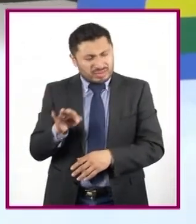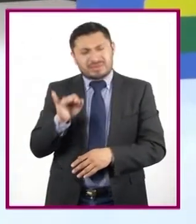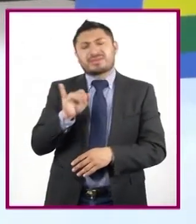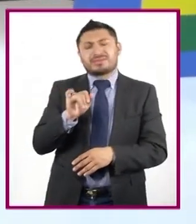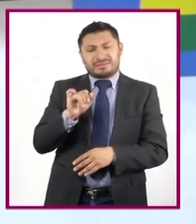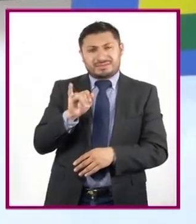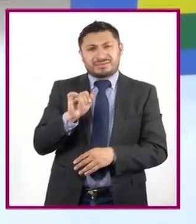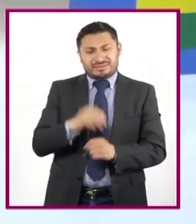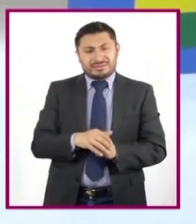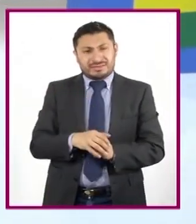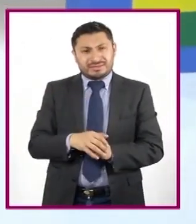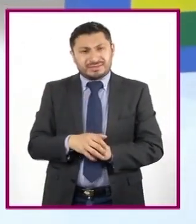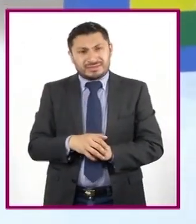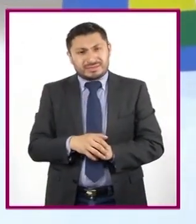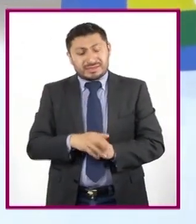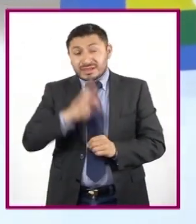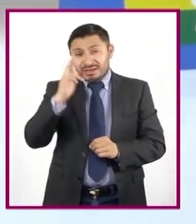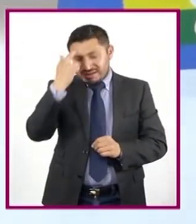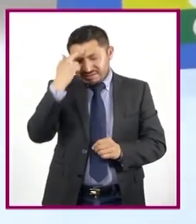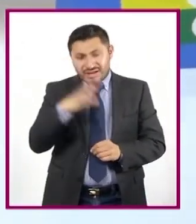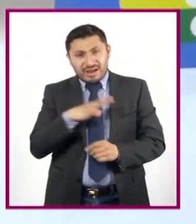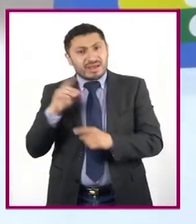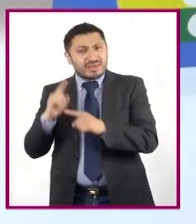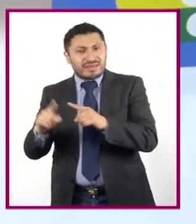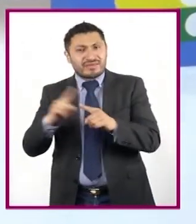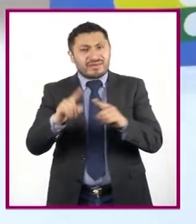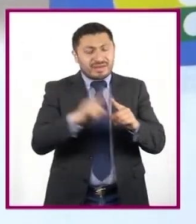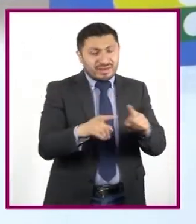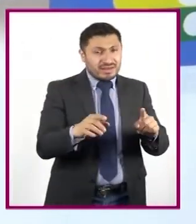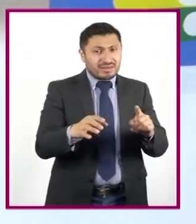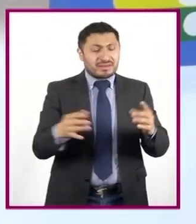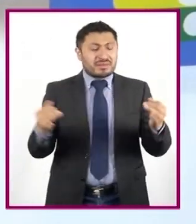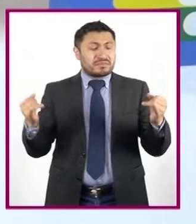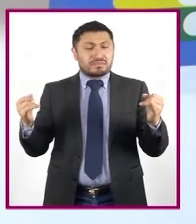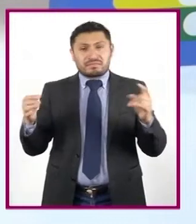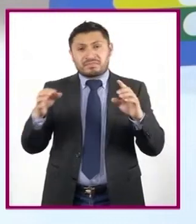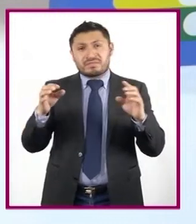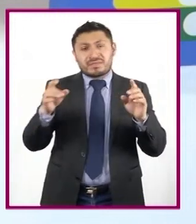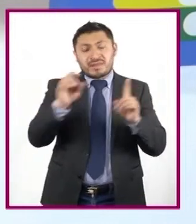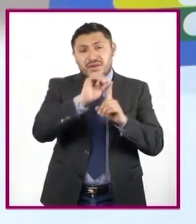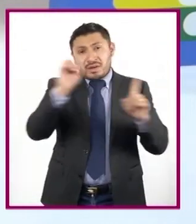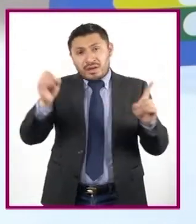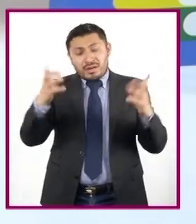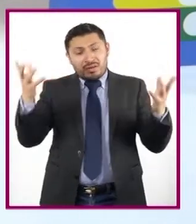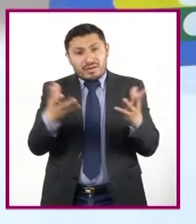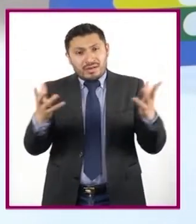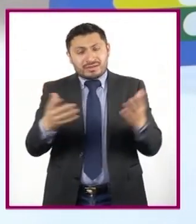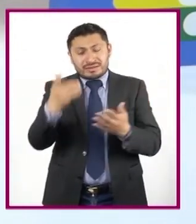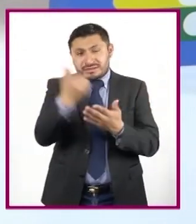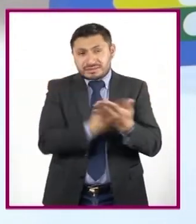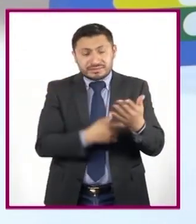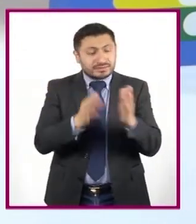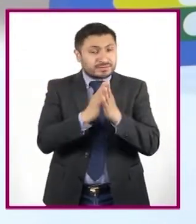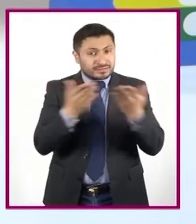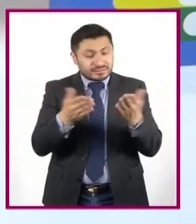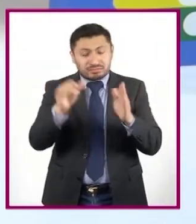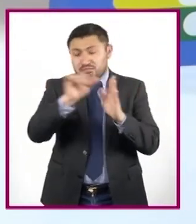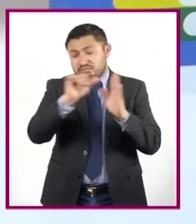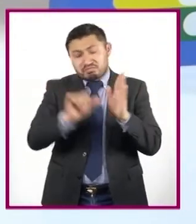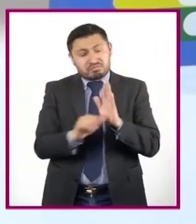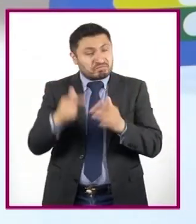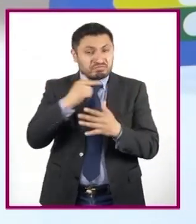sí. Recordemos que existen diferentes convenciones para realizar referencias sobre libros o